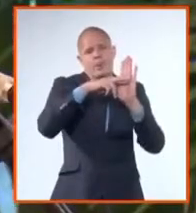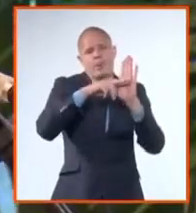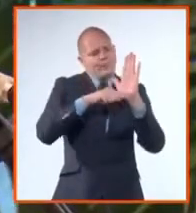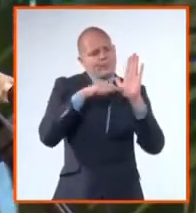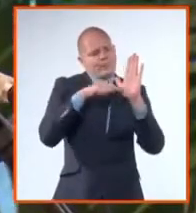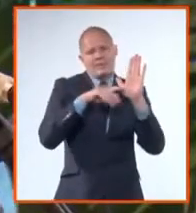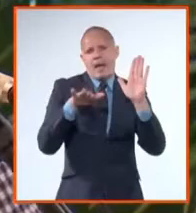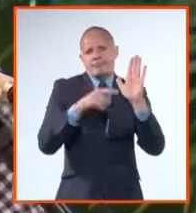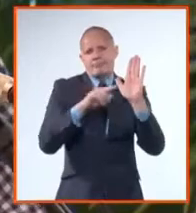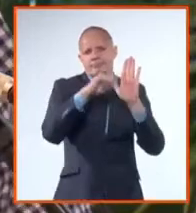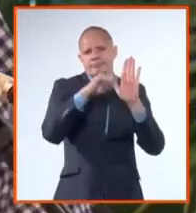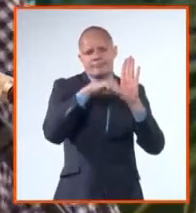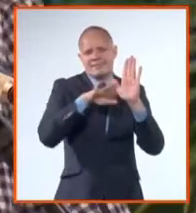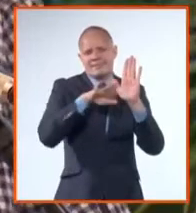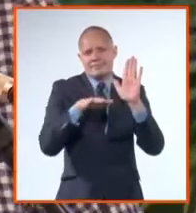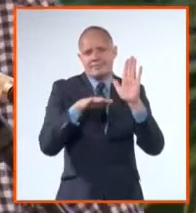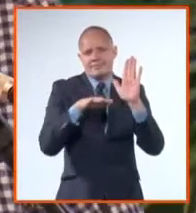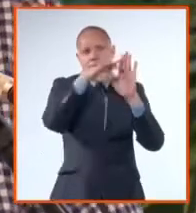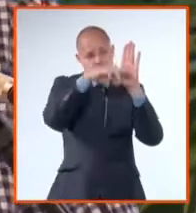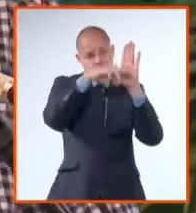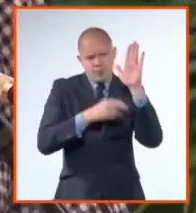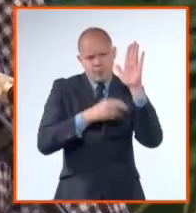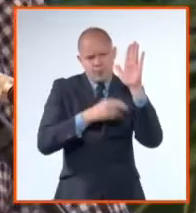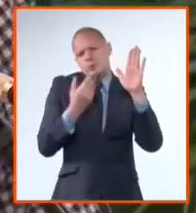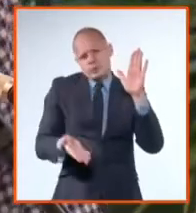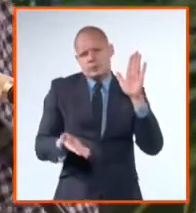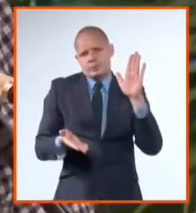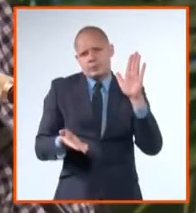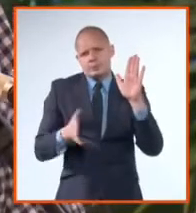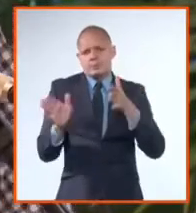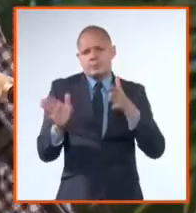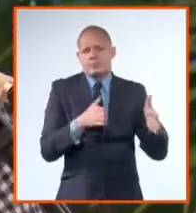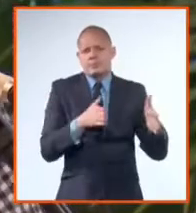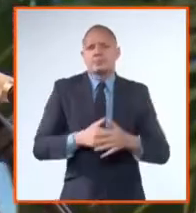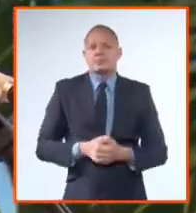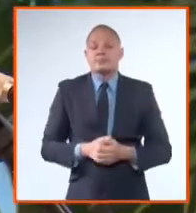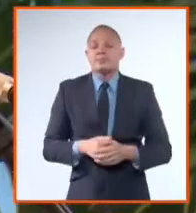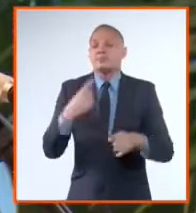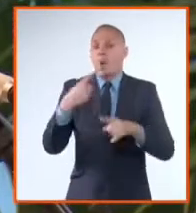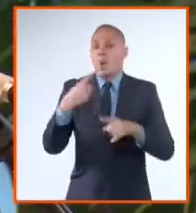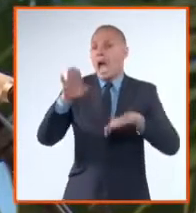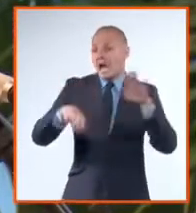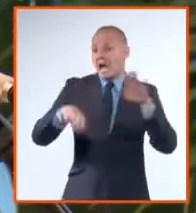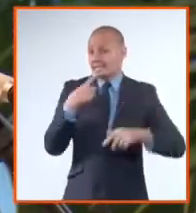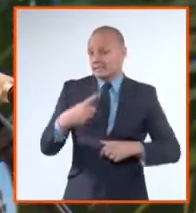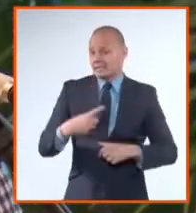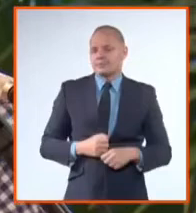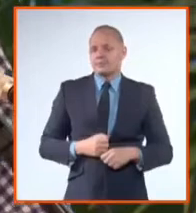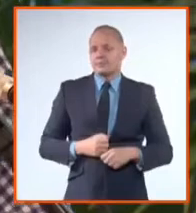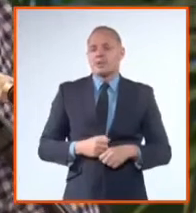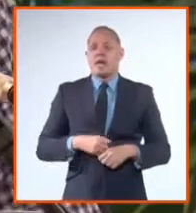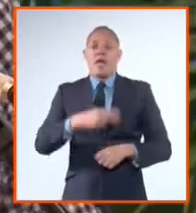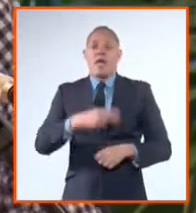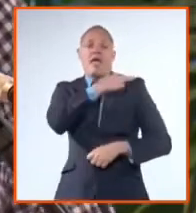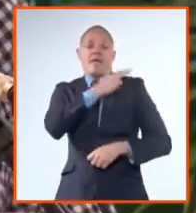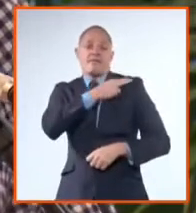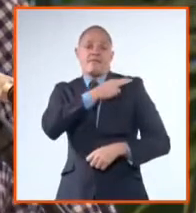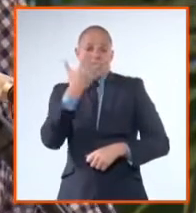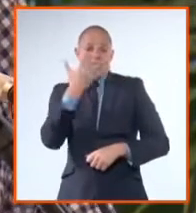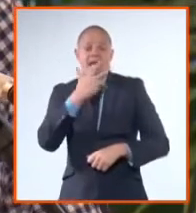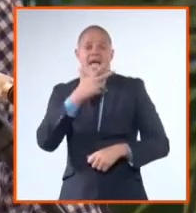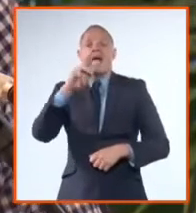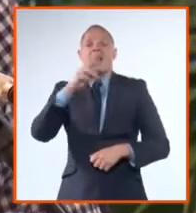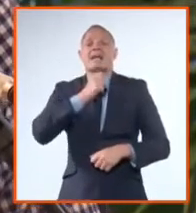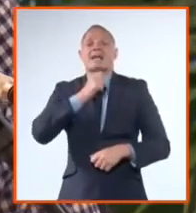cambiarse en la forma de la dirección de las instituciones especializadas. El criterio de que el rector de una universidad o el director de un hospital debe